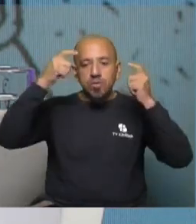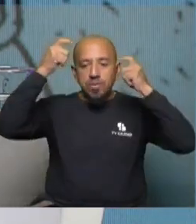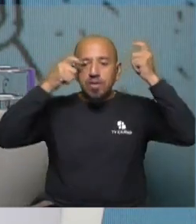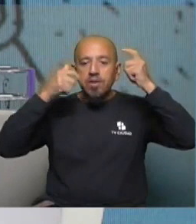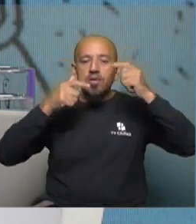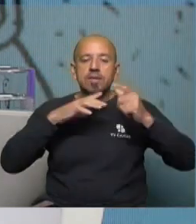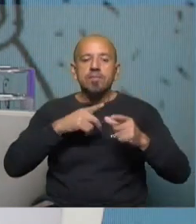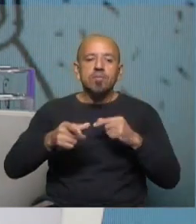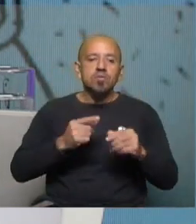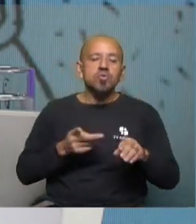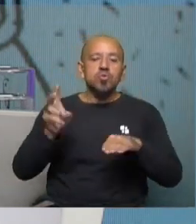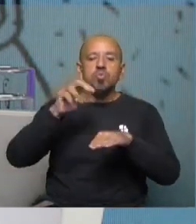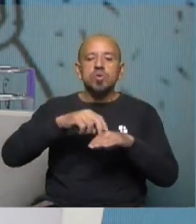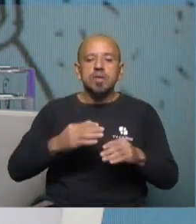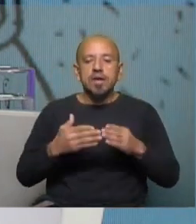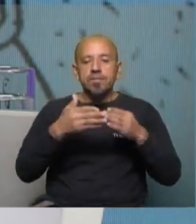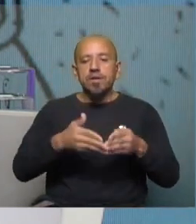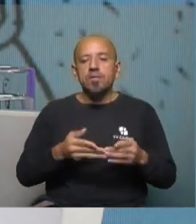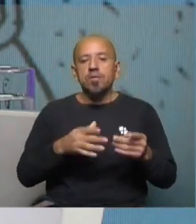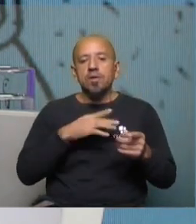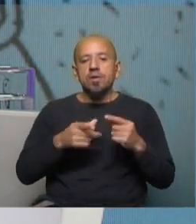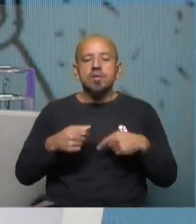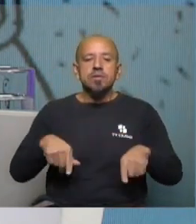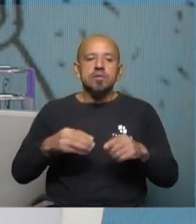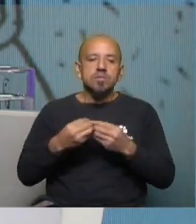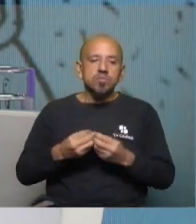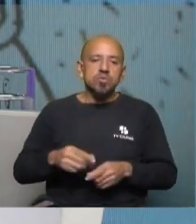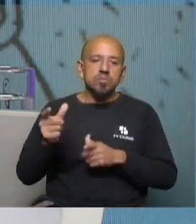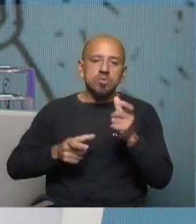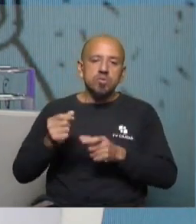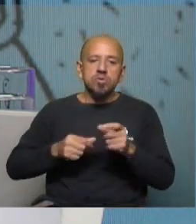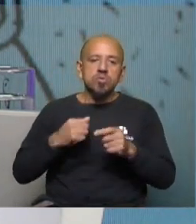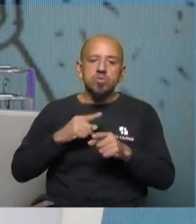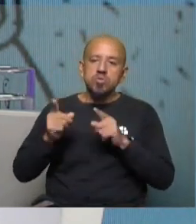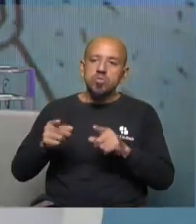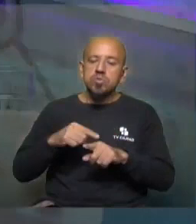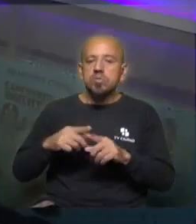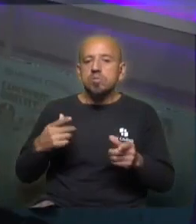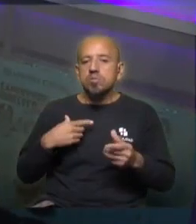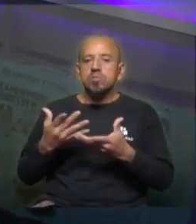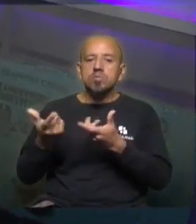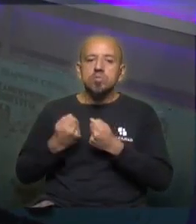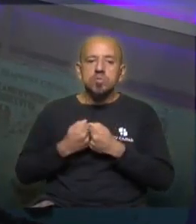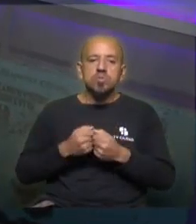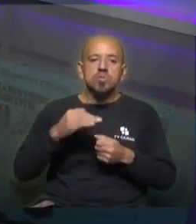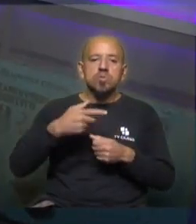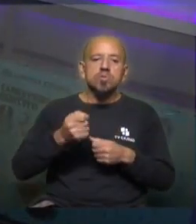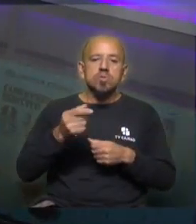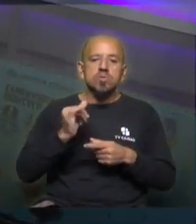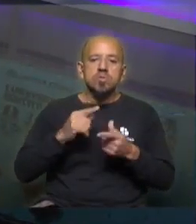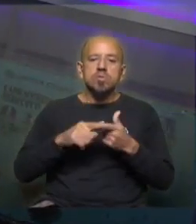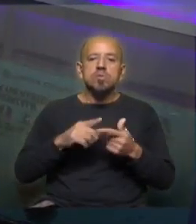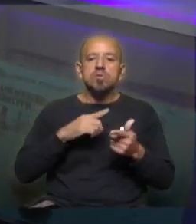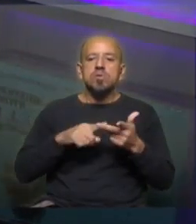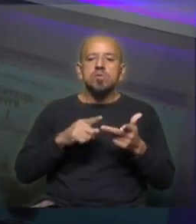barco y hay que decir que me ayudaron varios historiadores con su obra y también con su tiempo y con su generosidad como Carlos de más y Mónica marona